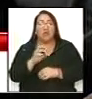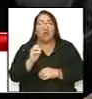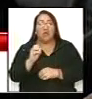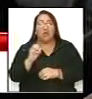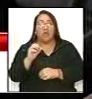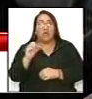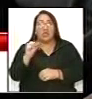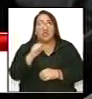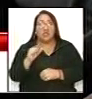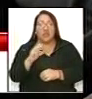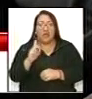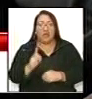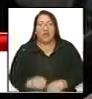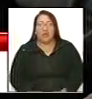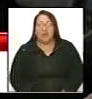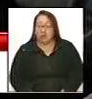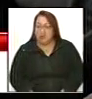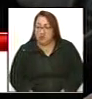OECD.